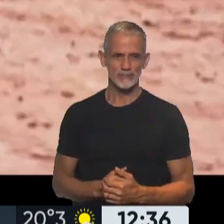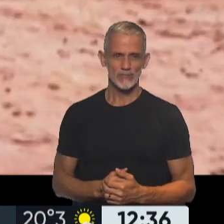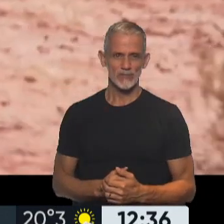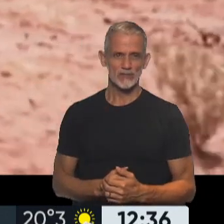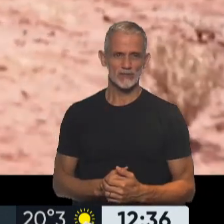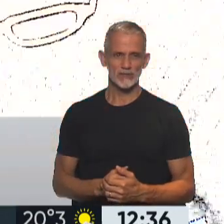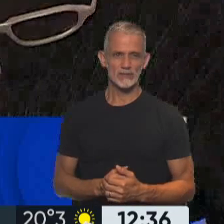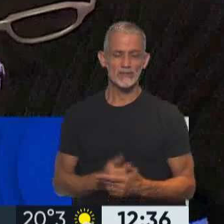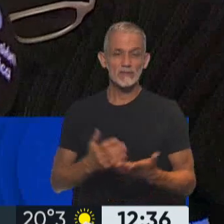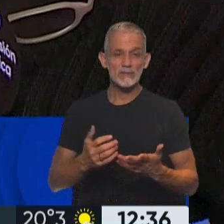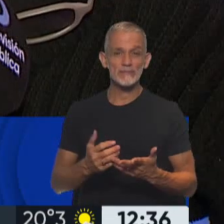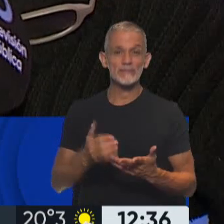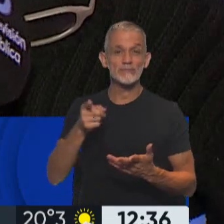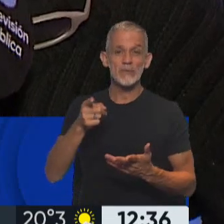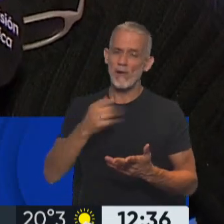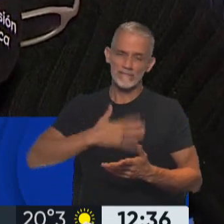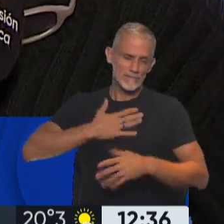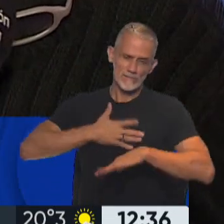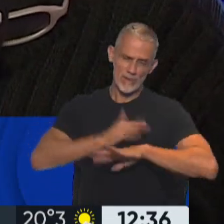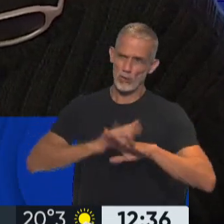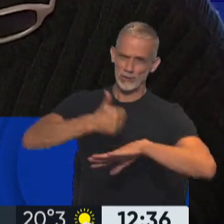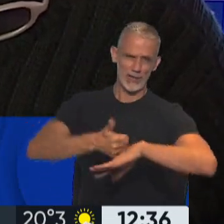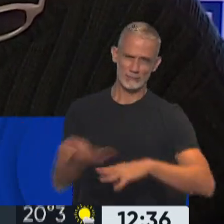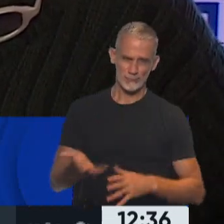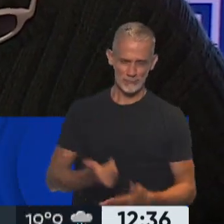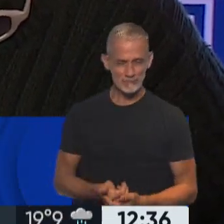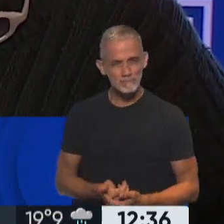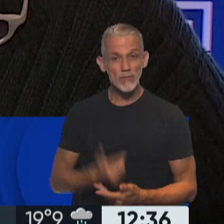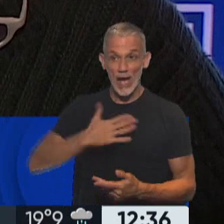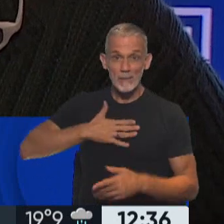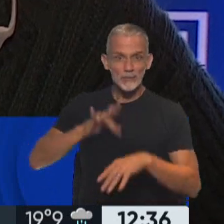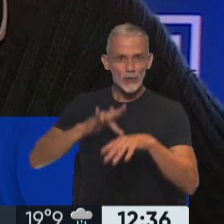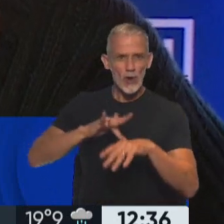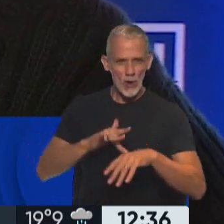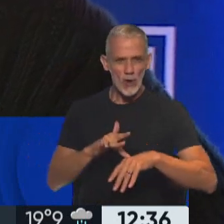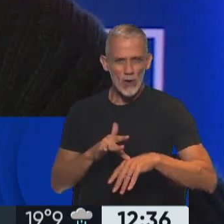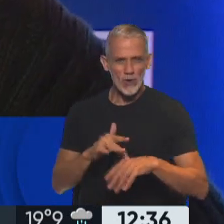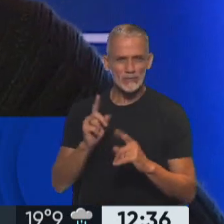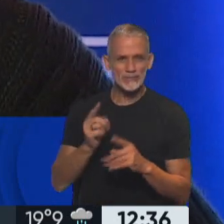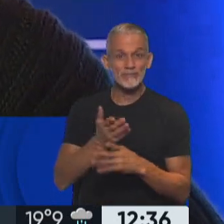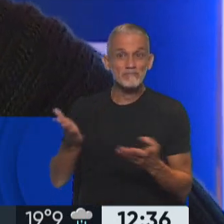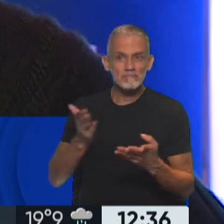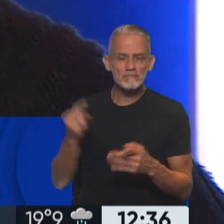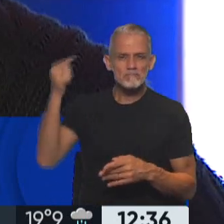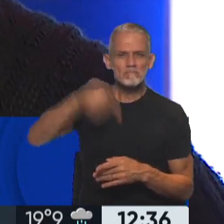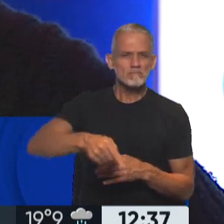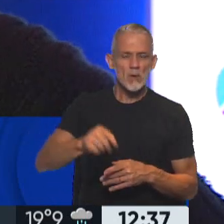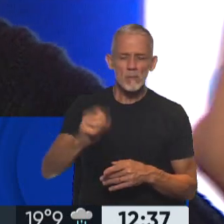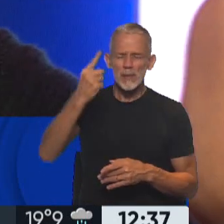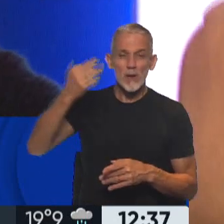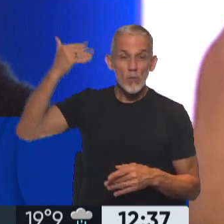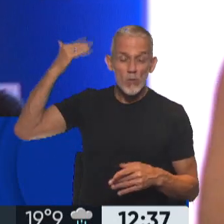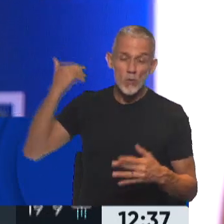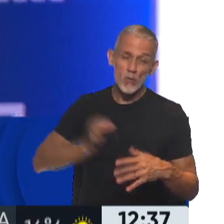¿Aceptó el trabajo que le ofreció Simón? Un placer total, un placer total. A mí me tocó haber venido al primero BAFICI hace